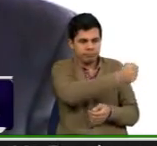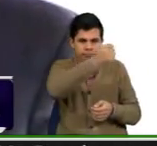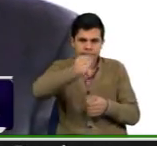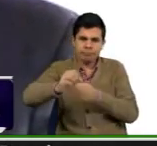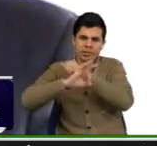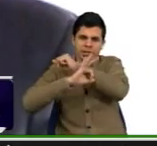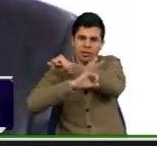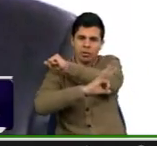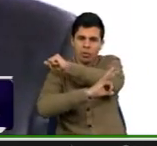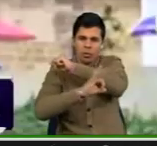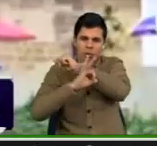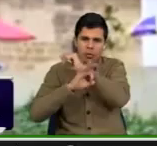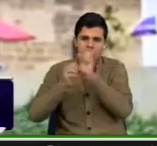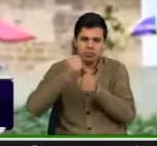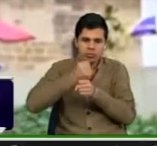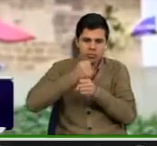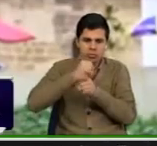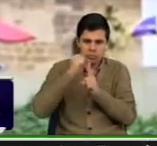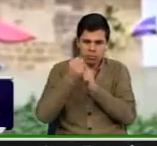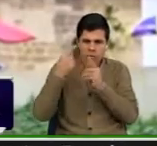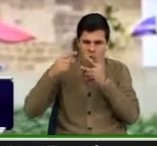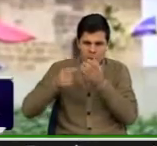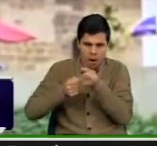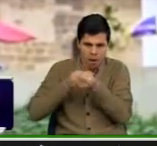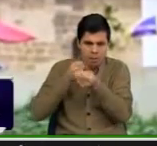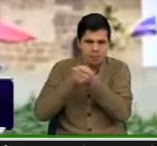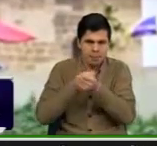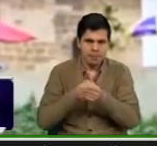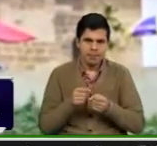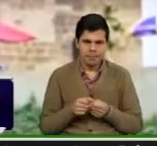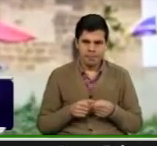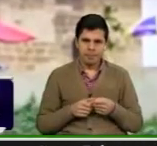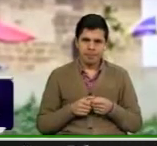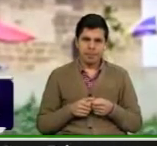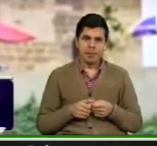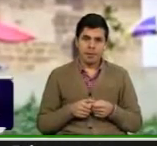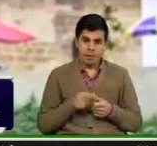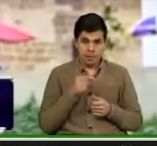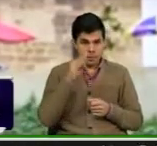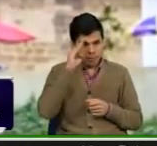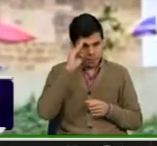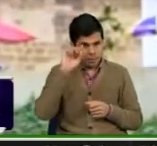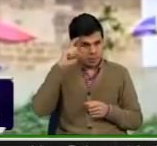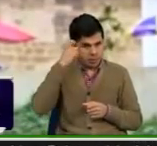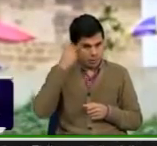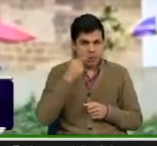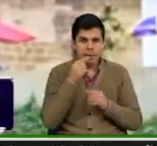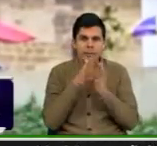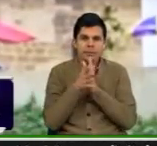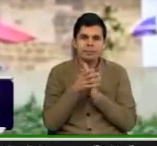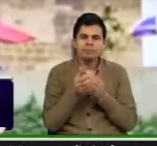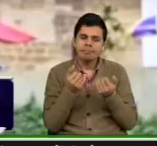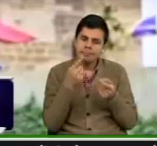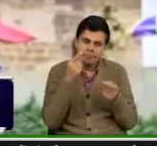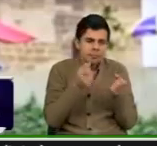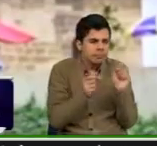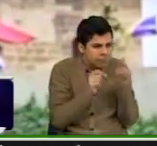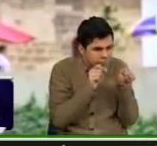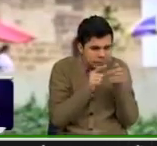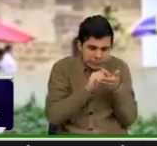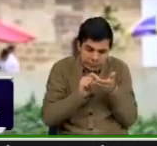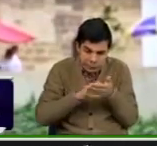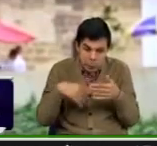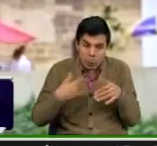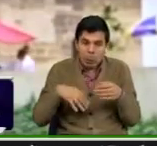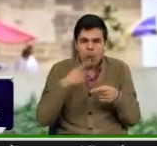los problemas en las instituciones. Lo que han dicho las autoridades es que con este diagnóstico se busca generar soluciones